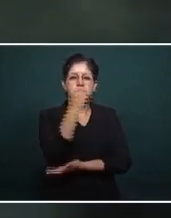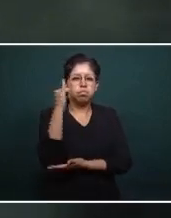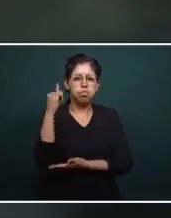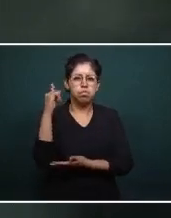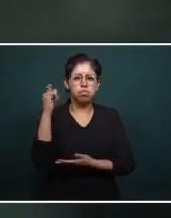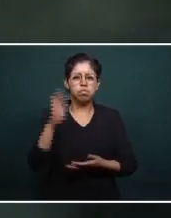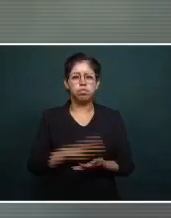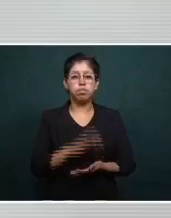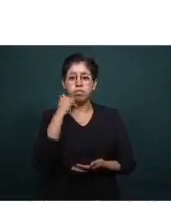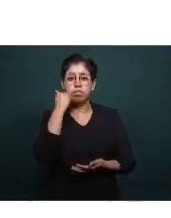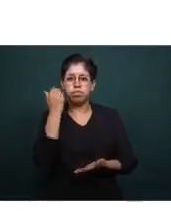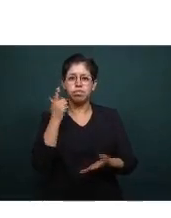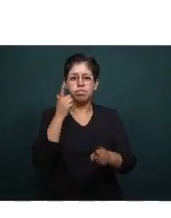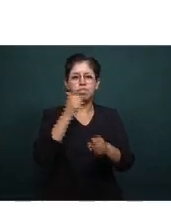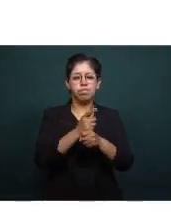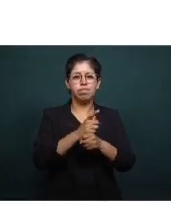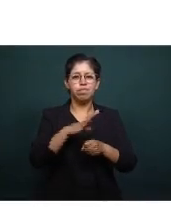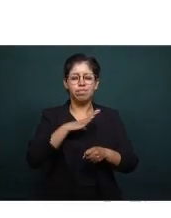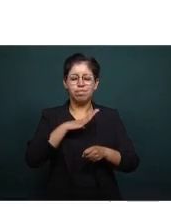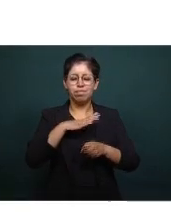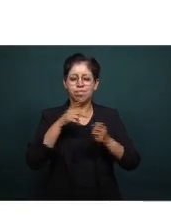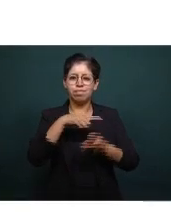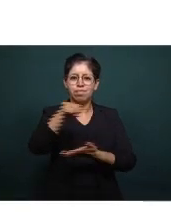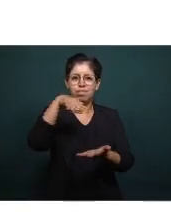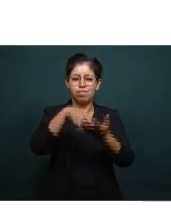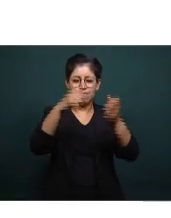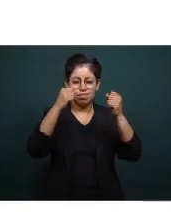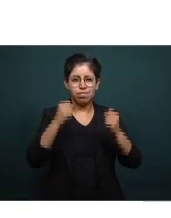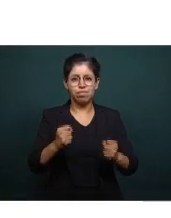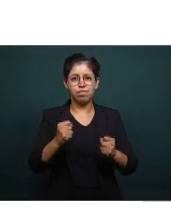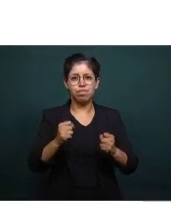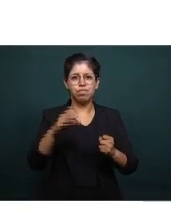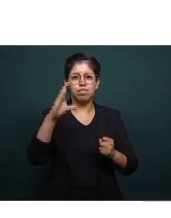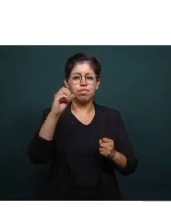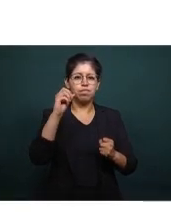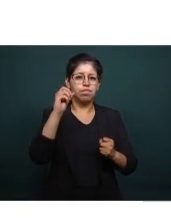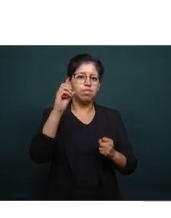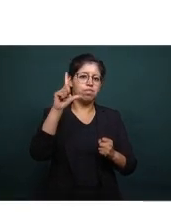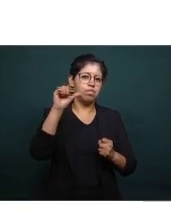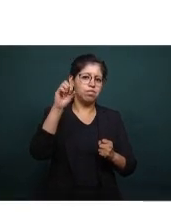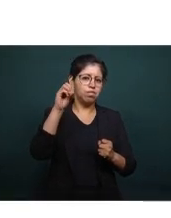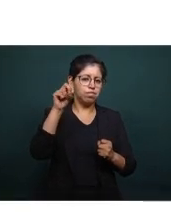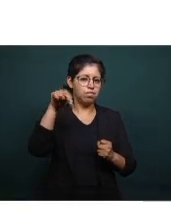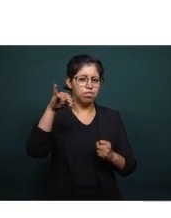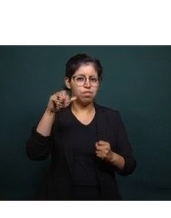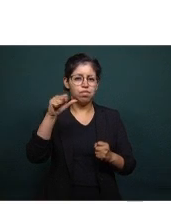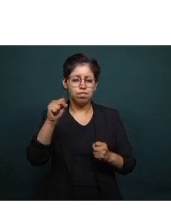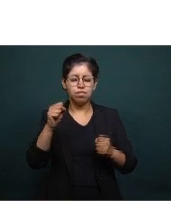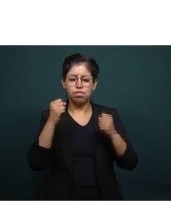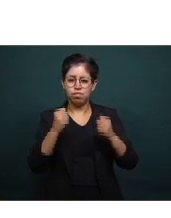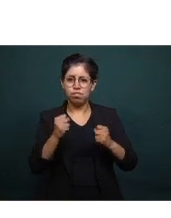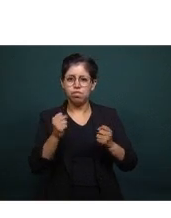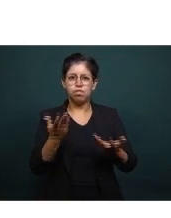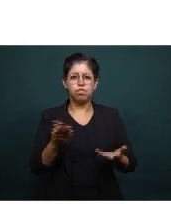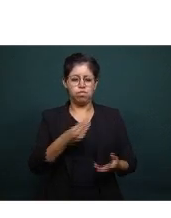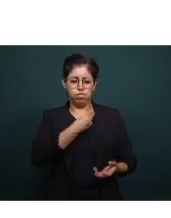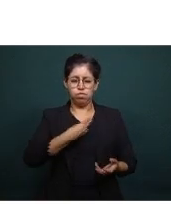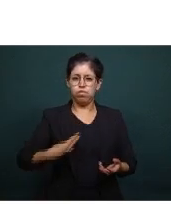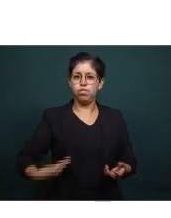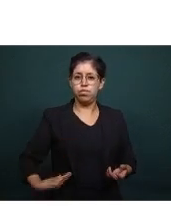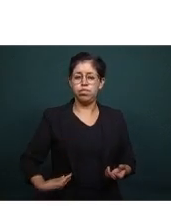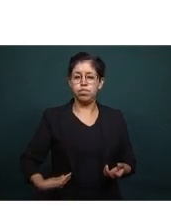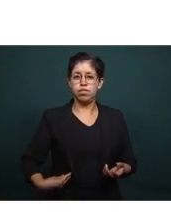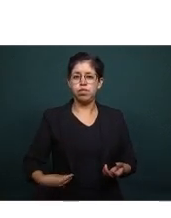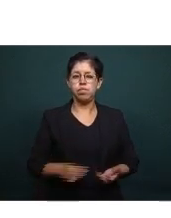de recuperación de espacios públicos en estas colonias y en estos municipios que tienen la mayor incidencia delictiva en el